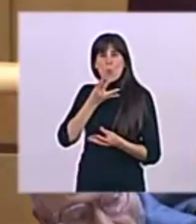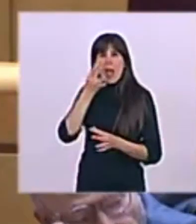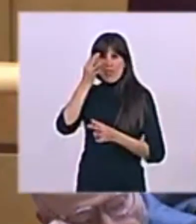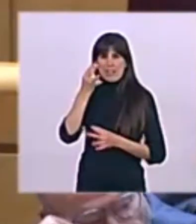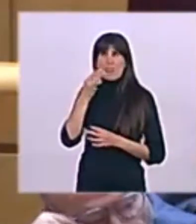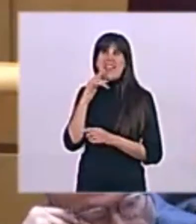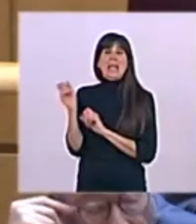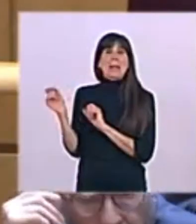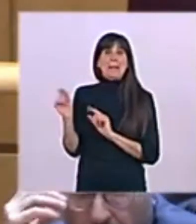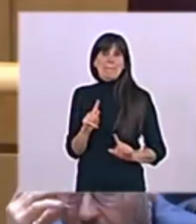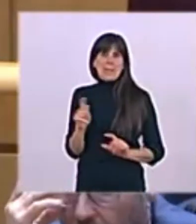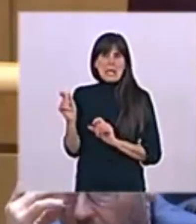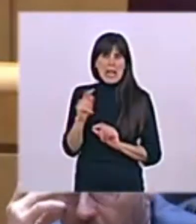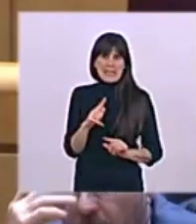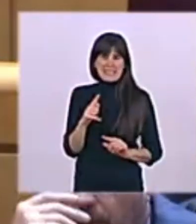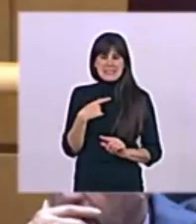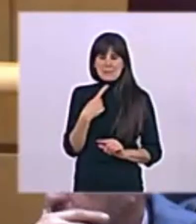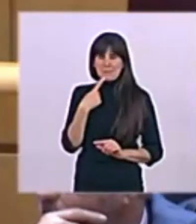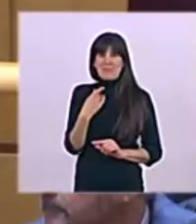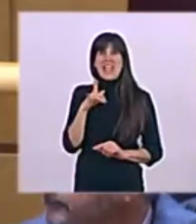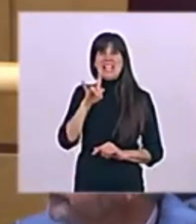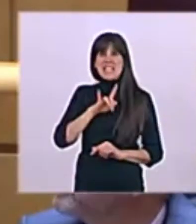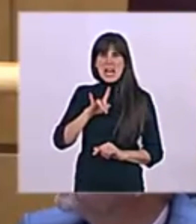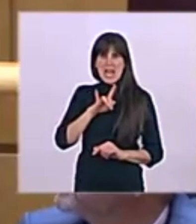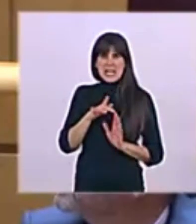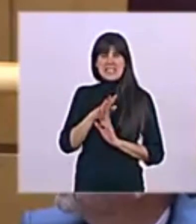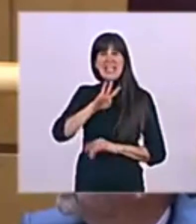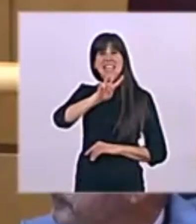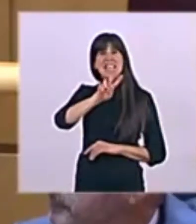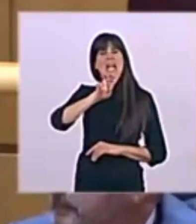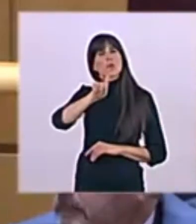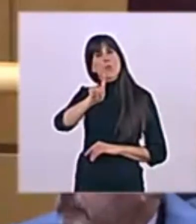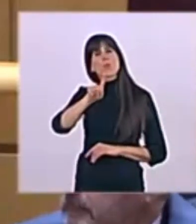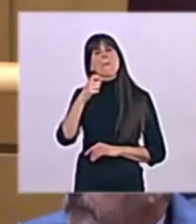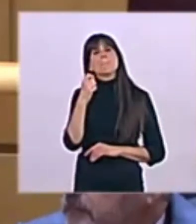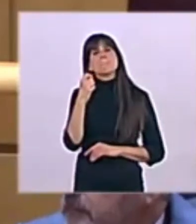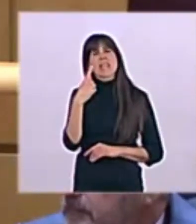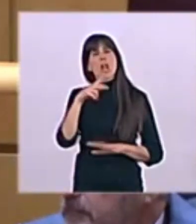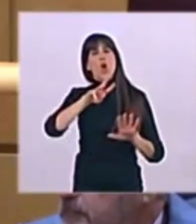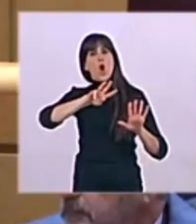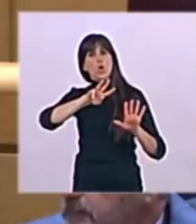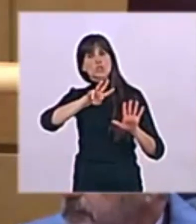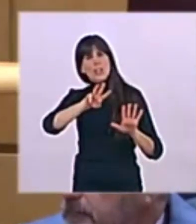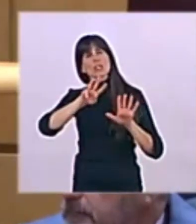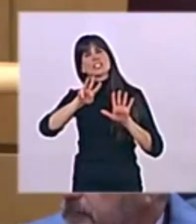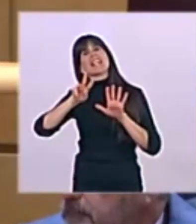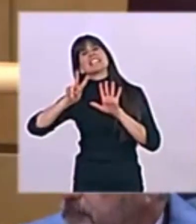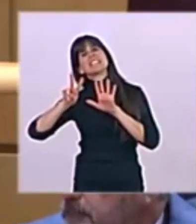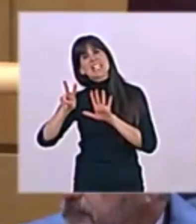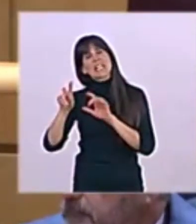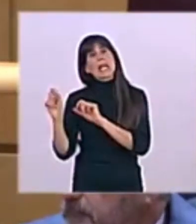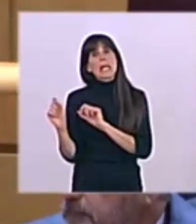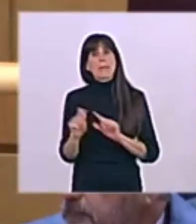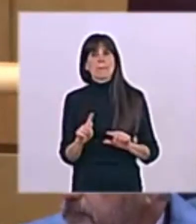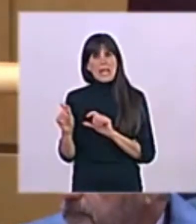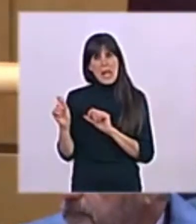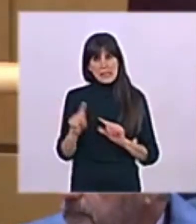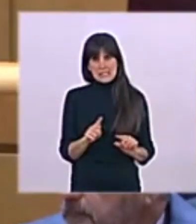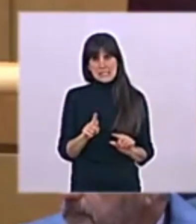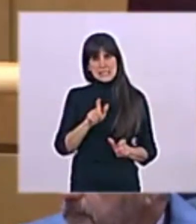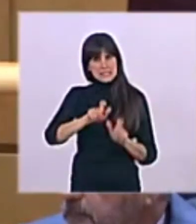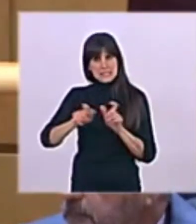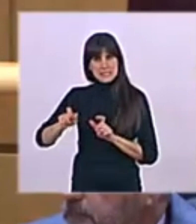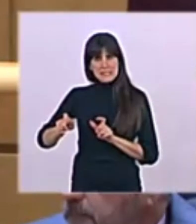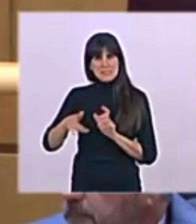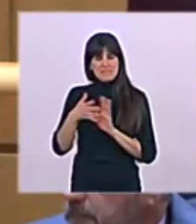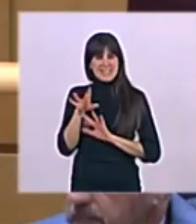31.887 inmigrantes Que soportan un territorio Tan delicado y fermentado Como es el